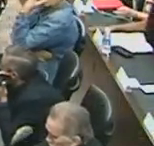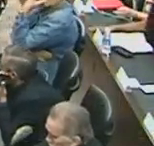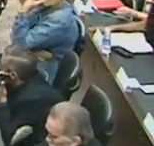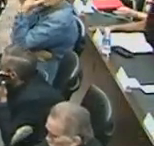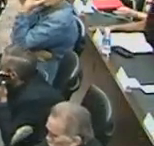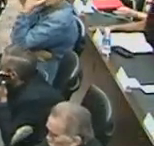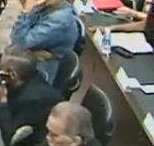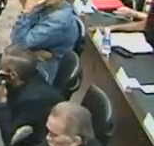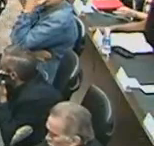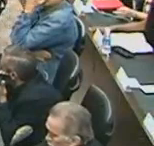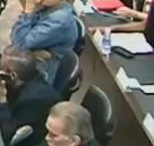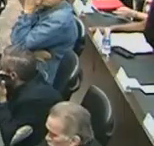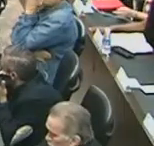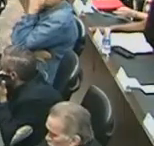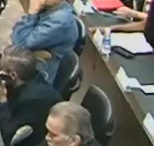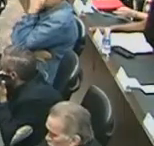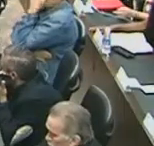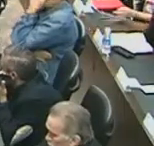Buenas tardes,